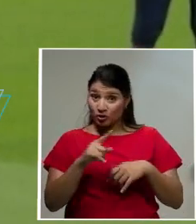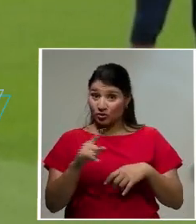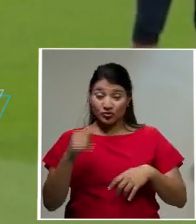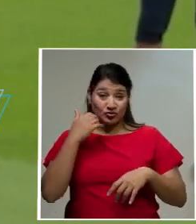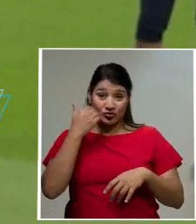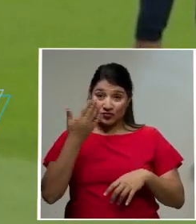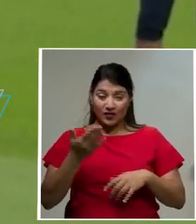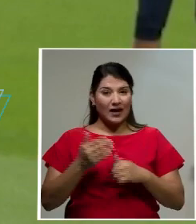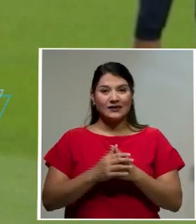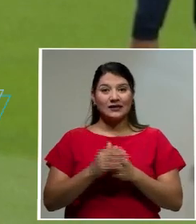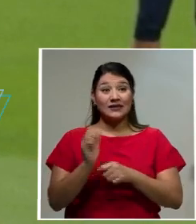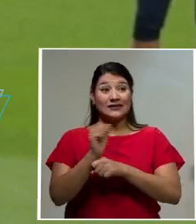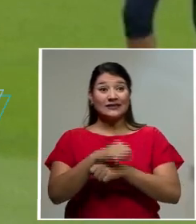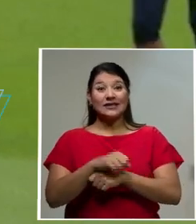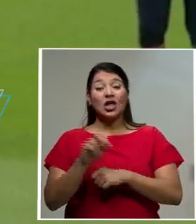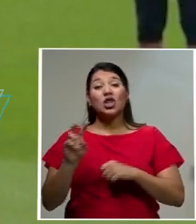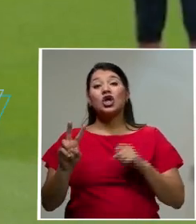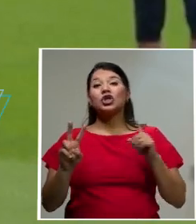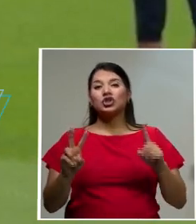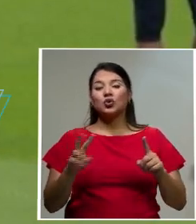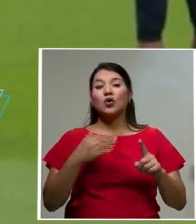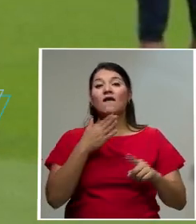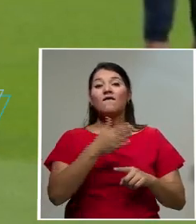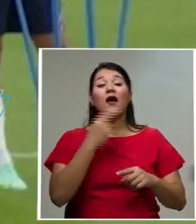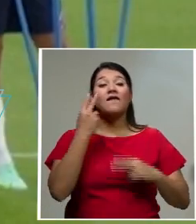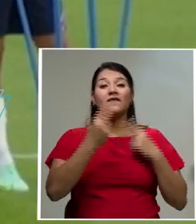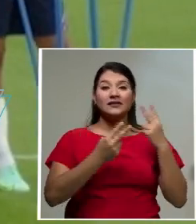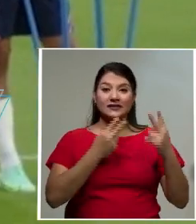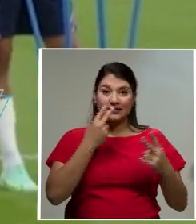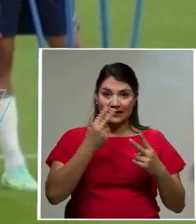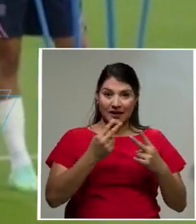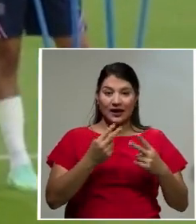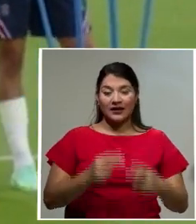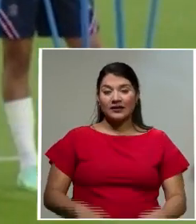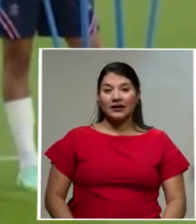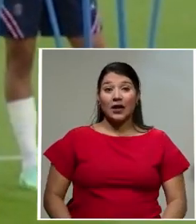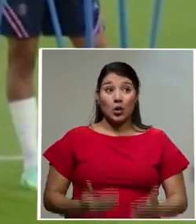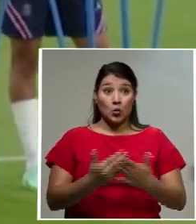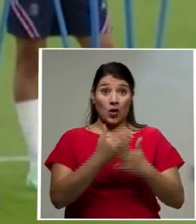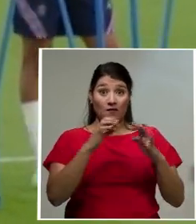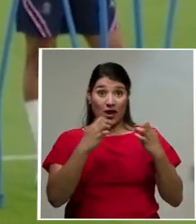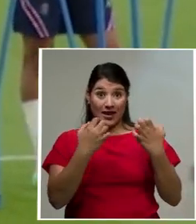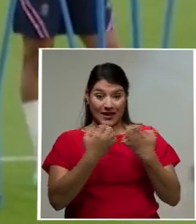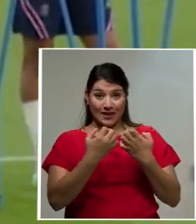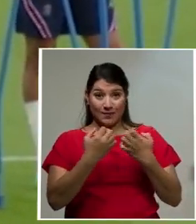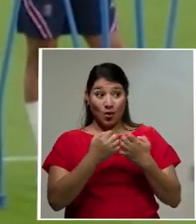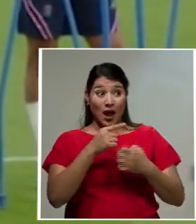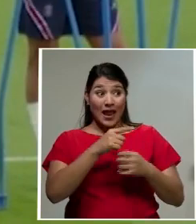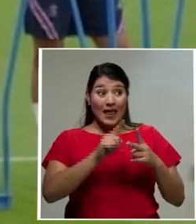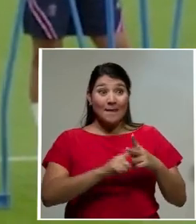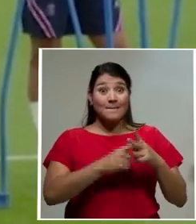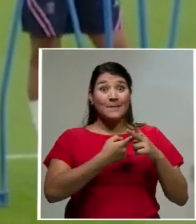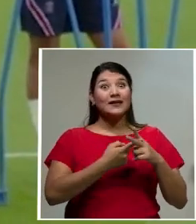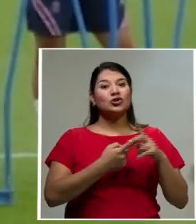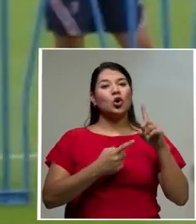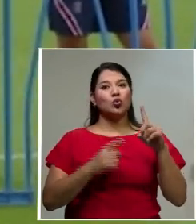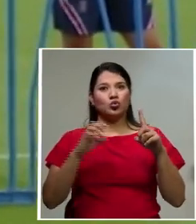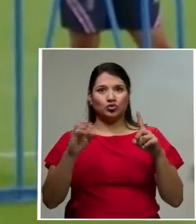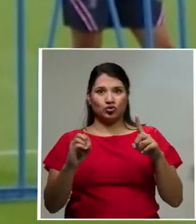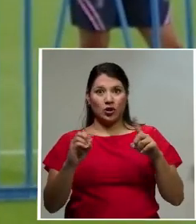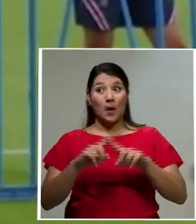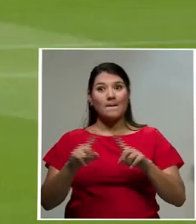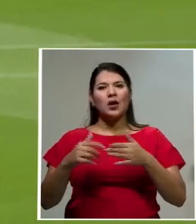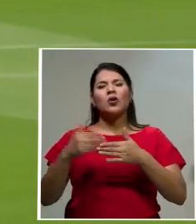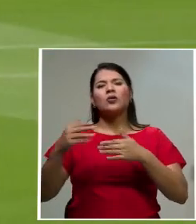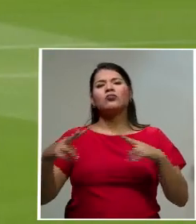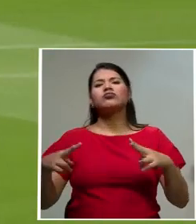fácil. Venció 2-1 en su visita al recién ascendido el Troyes, que empezó ganando a los 9 minutos antes de que los parisinos remontaran